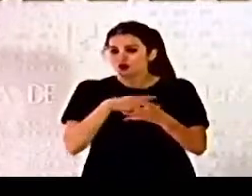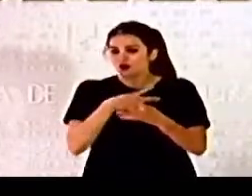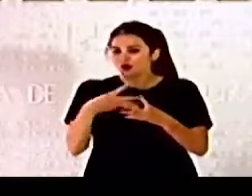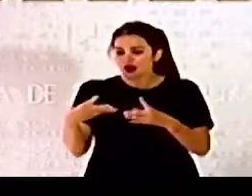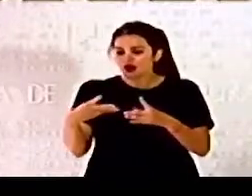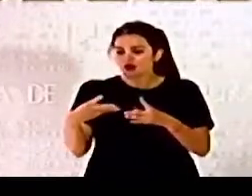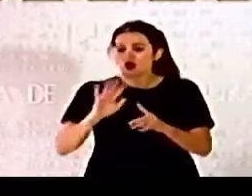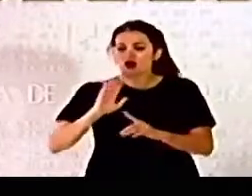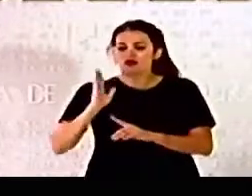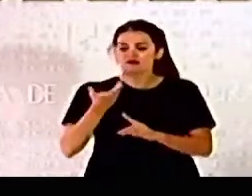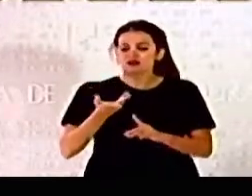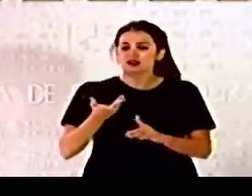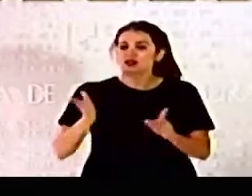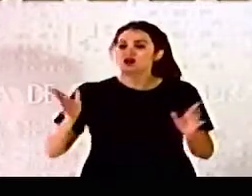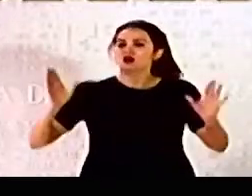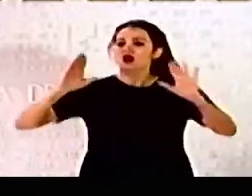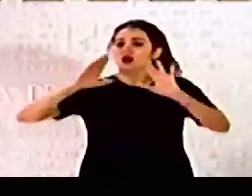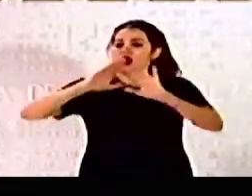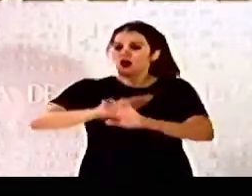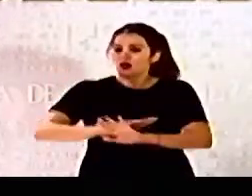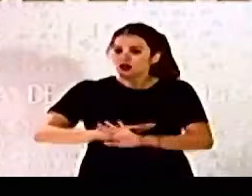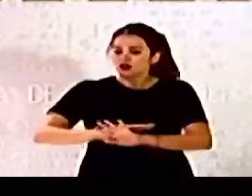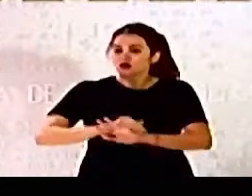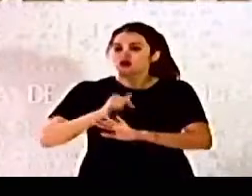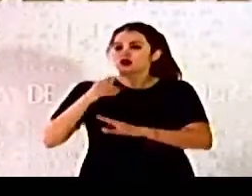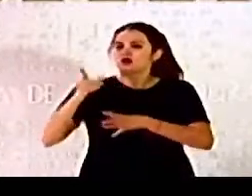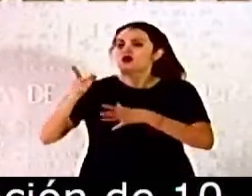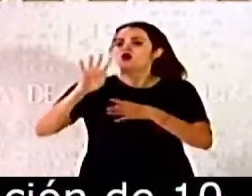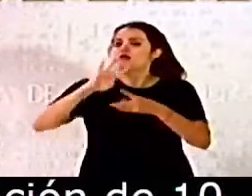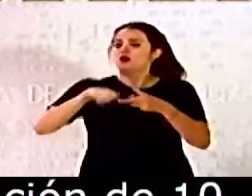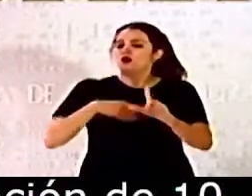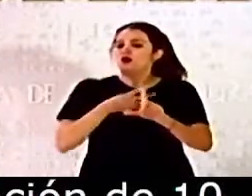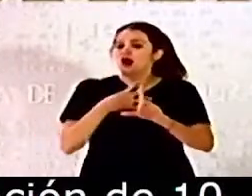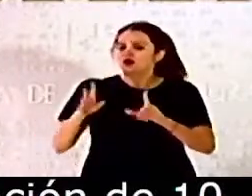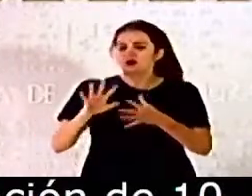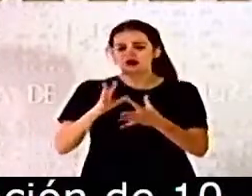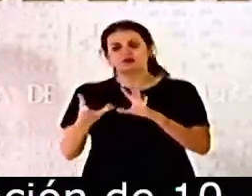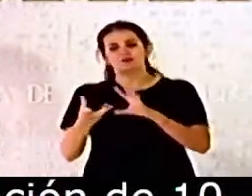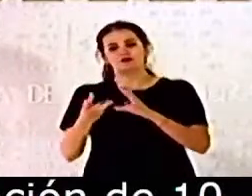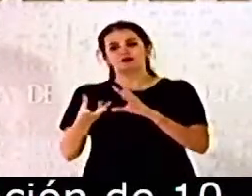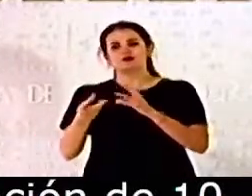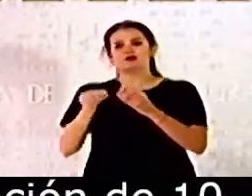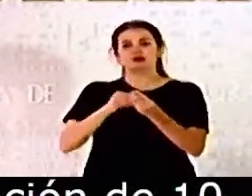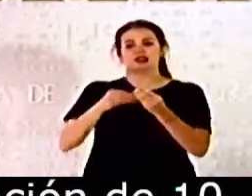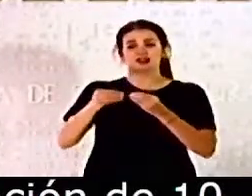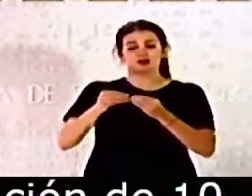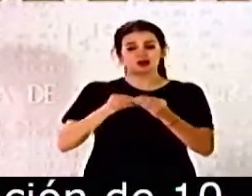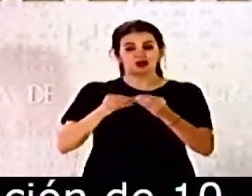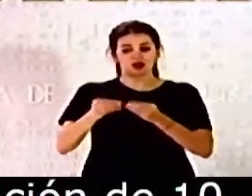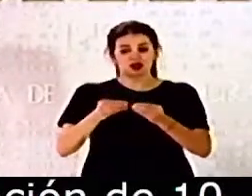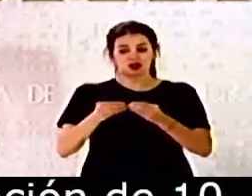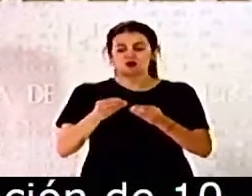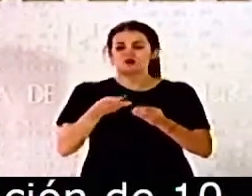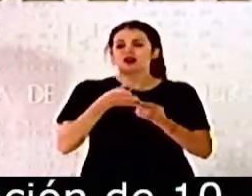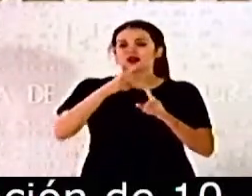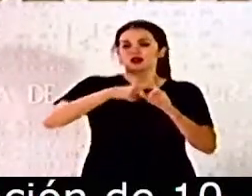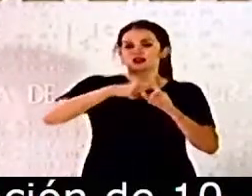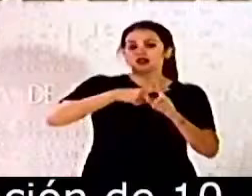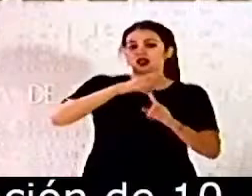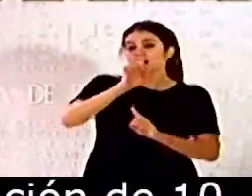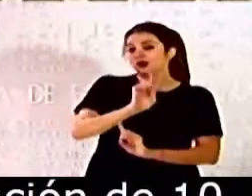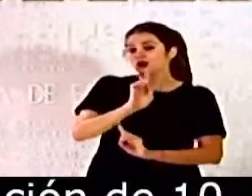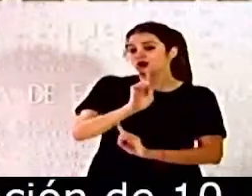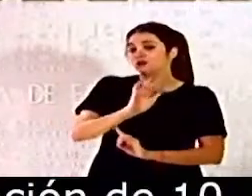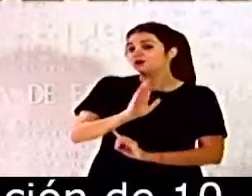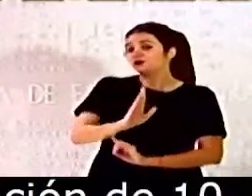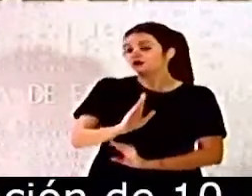nocturno, que habíamos adoptado un criterio de flexibilización, incluso en el nivel 1, que evidentemente no procede porque ya no estamos en el nivel 1. Por eso les decía